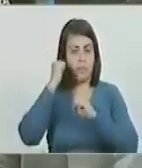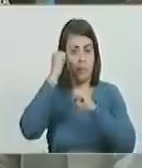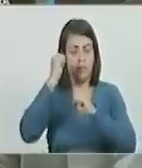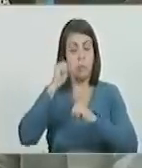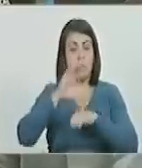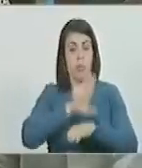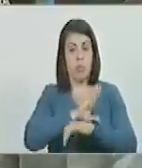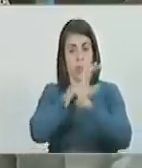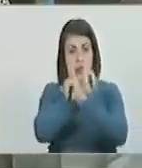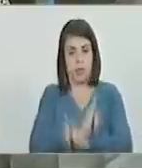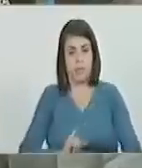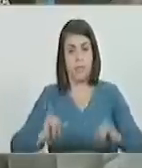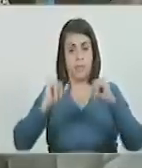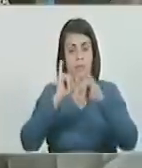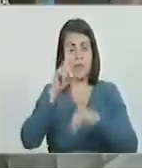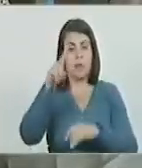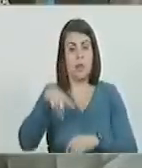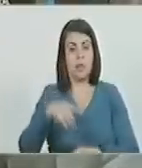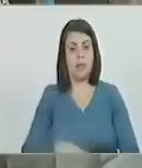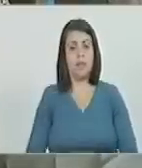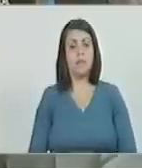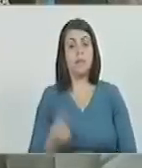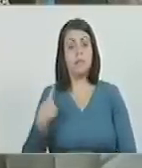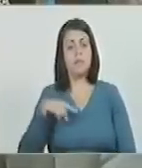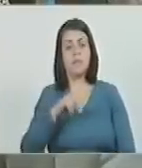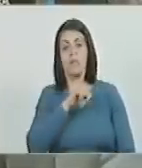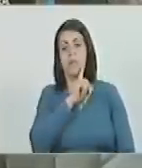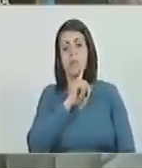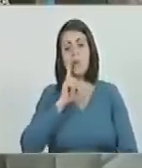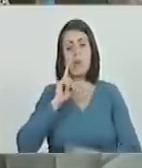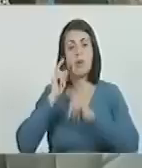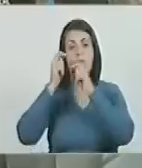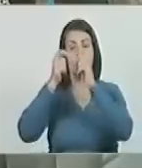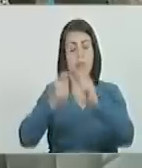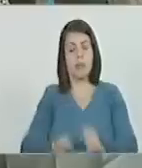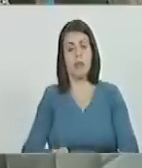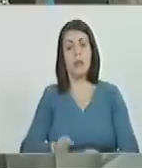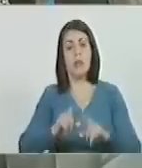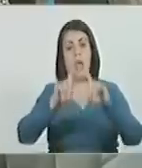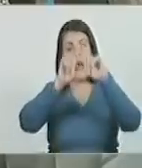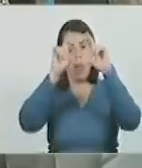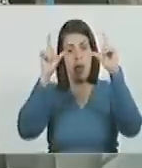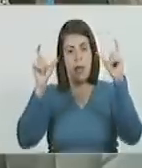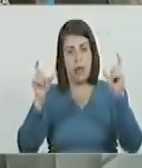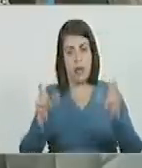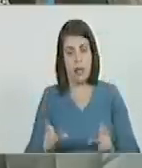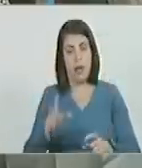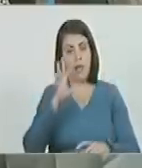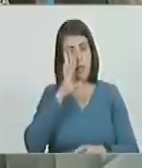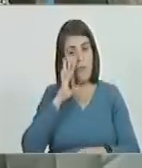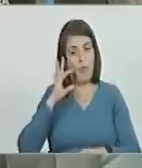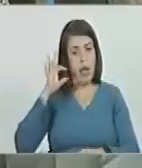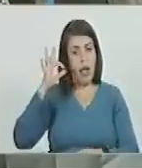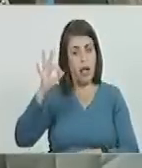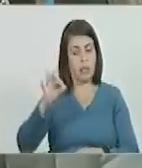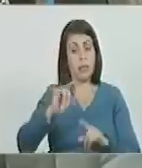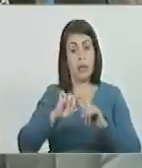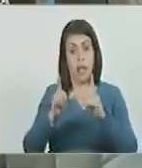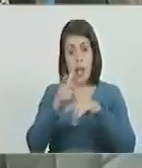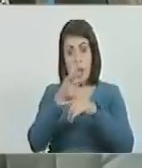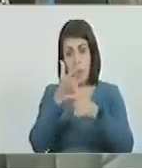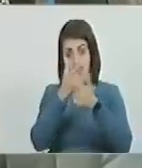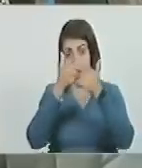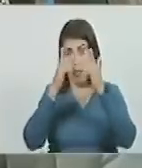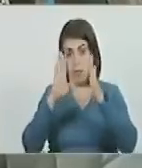nuestra propia independencia, y además que tiene su nombre allá en el Arco de Triunfo de Francia, allá en París, y nuestro